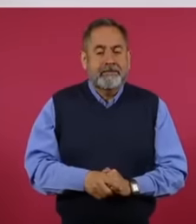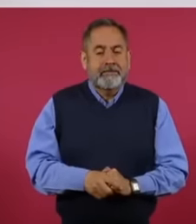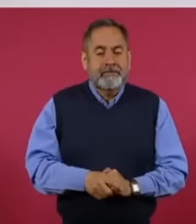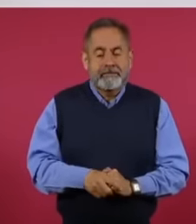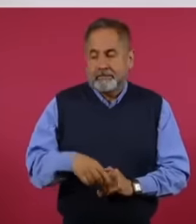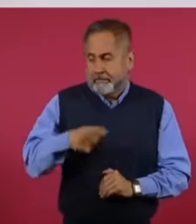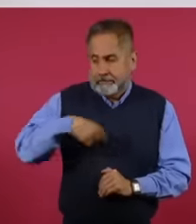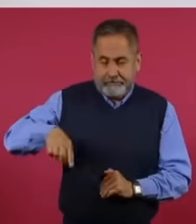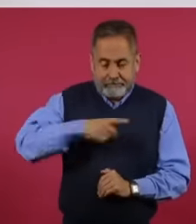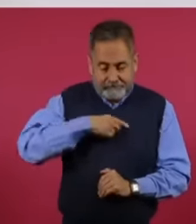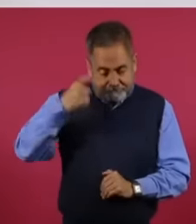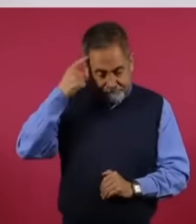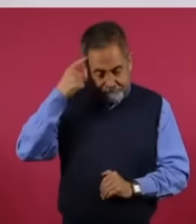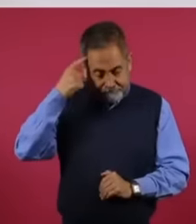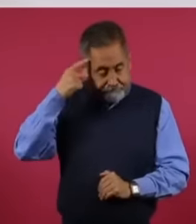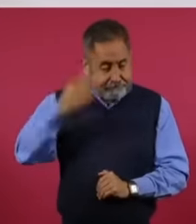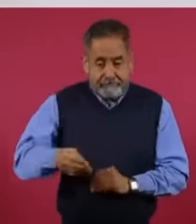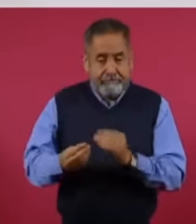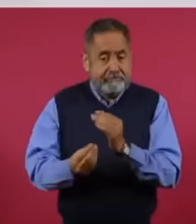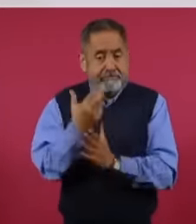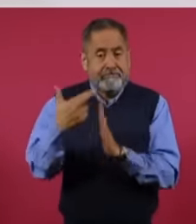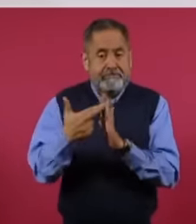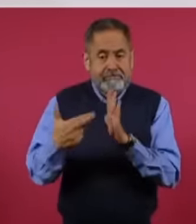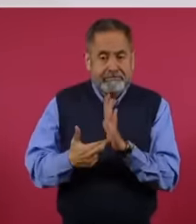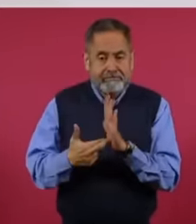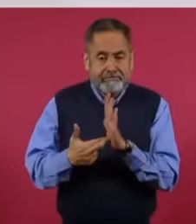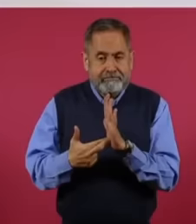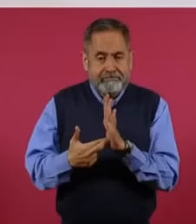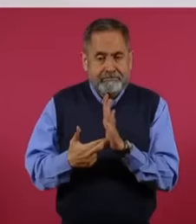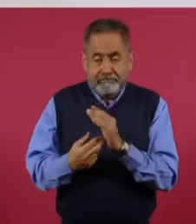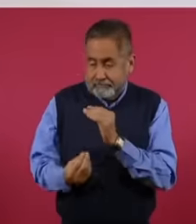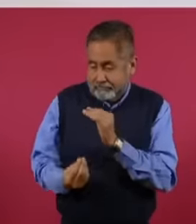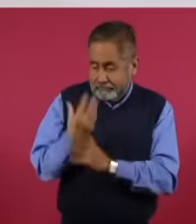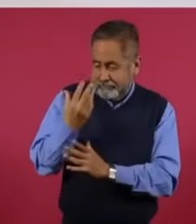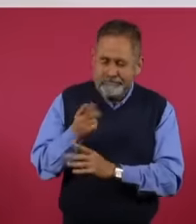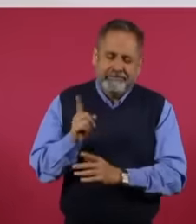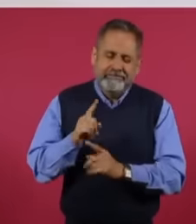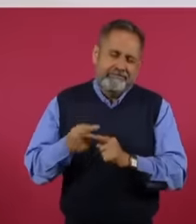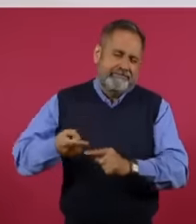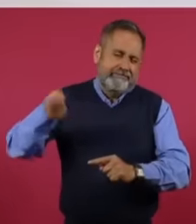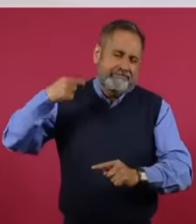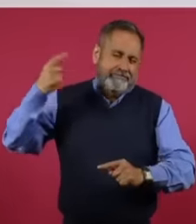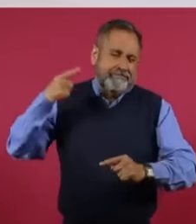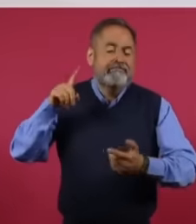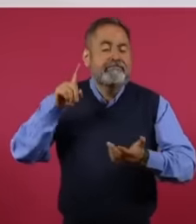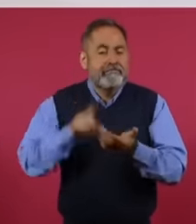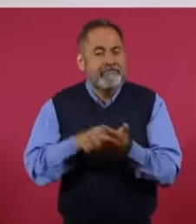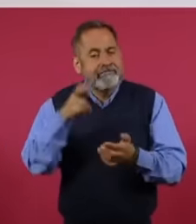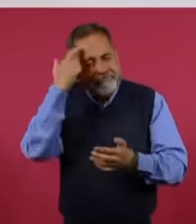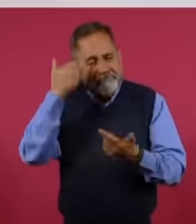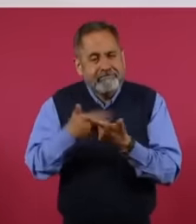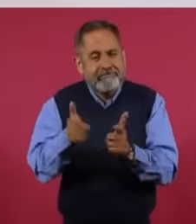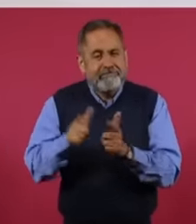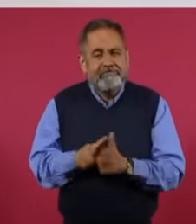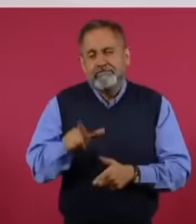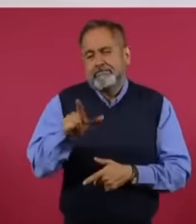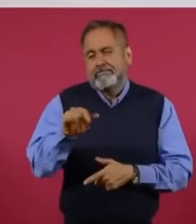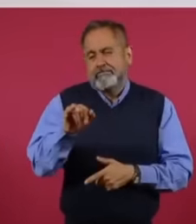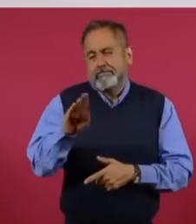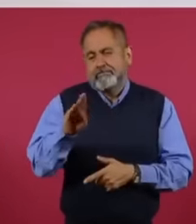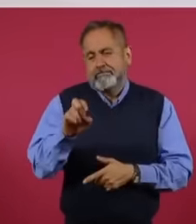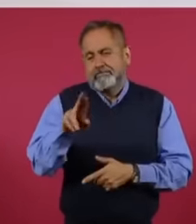aceptar esas nuevas reglas, que no son tan nuevas. Los liberales, Lerdo